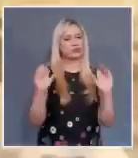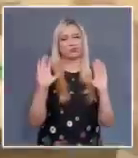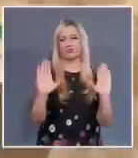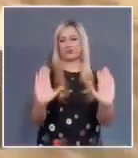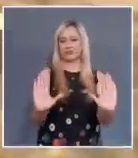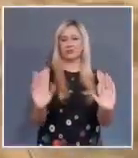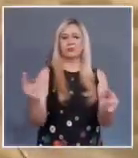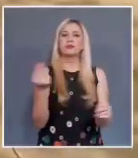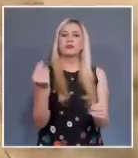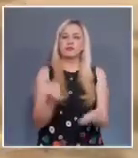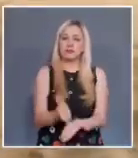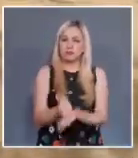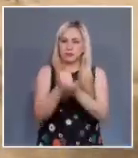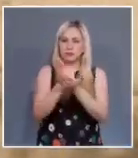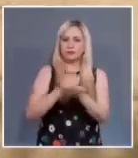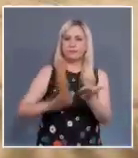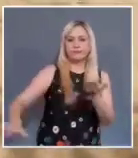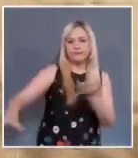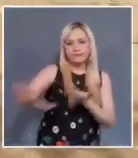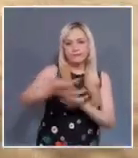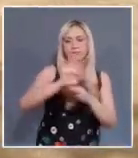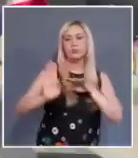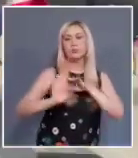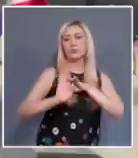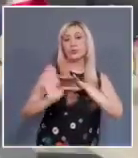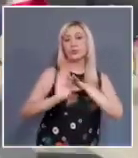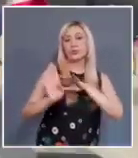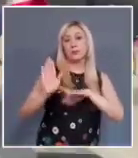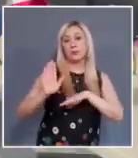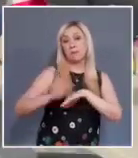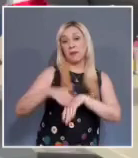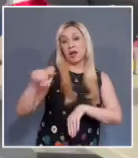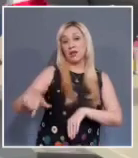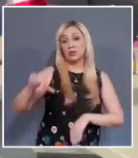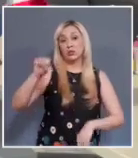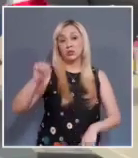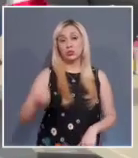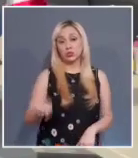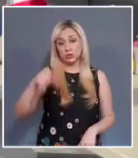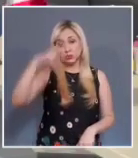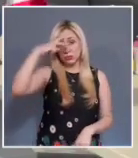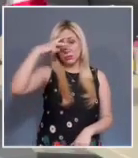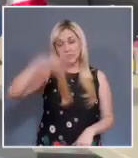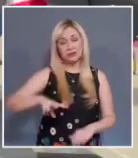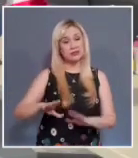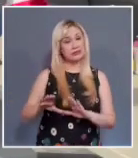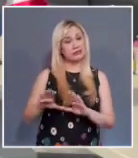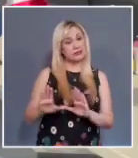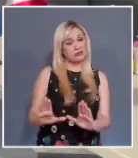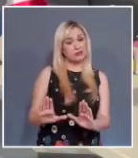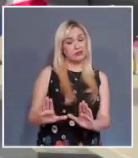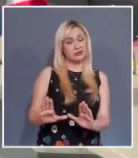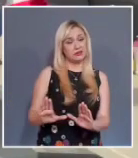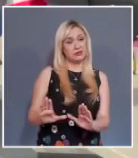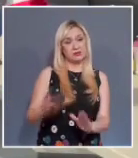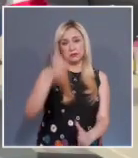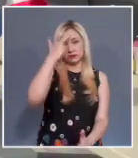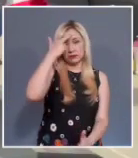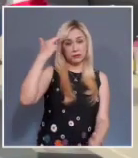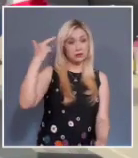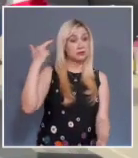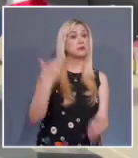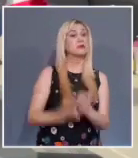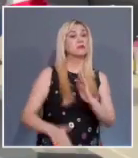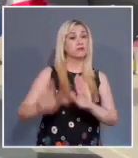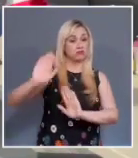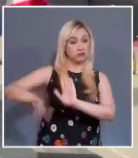contexto migratorio en la frontera sur de México. El trabajo infantil es una violación de los derechos humanos